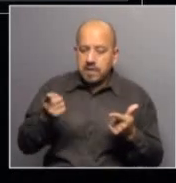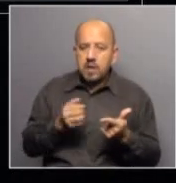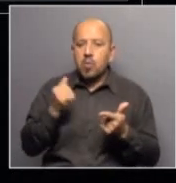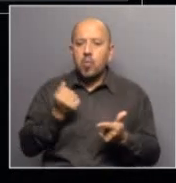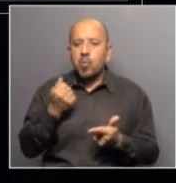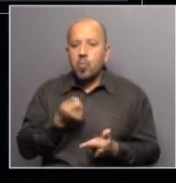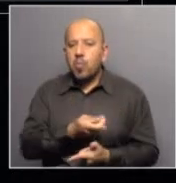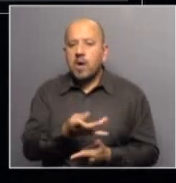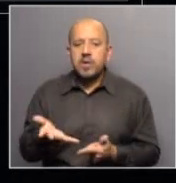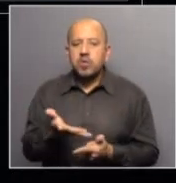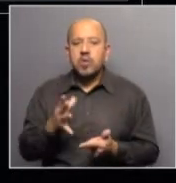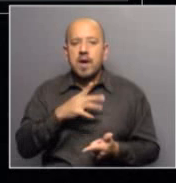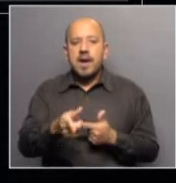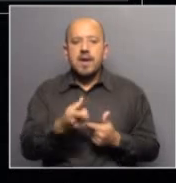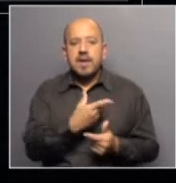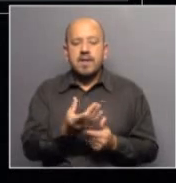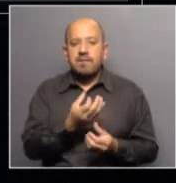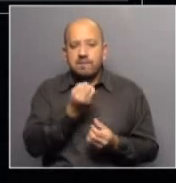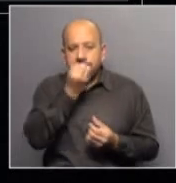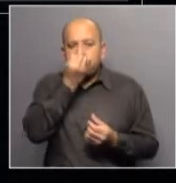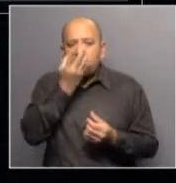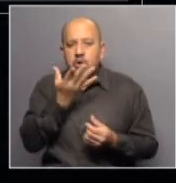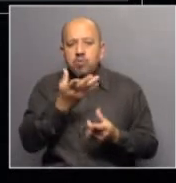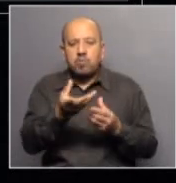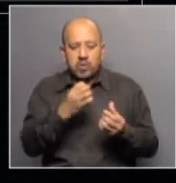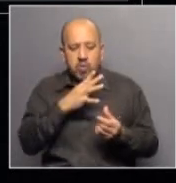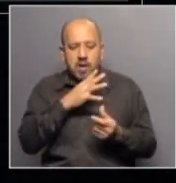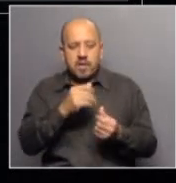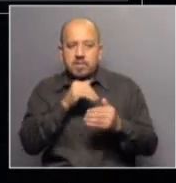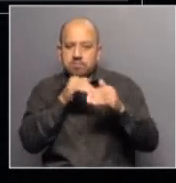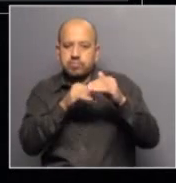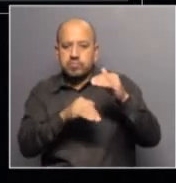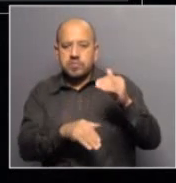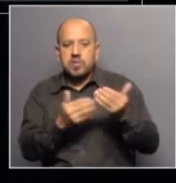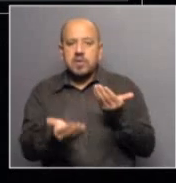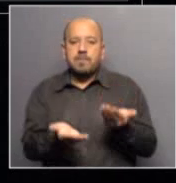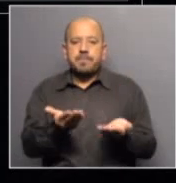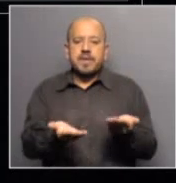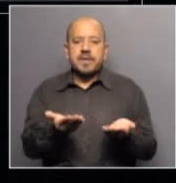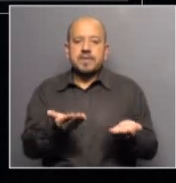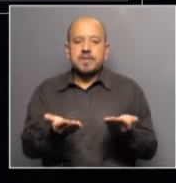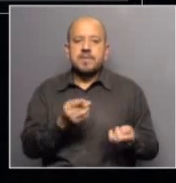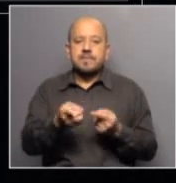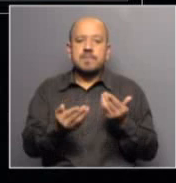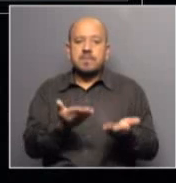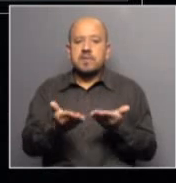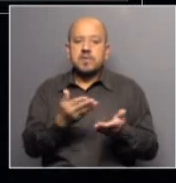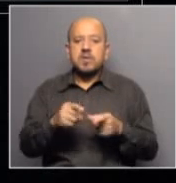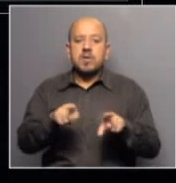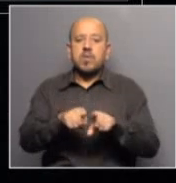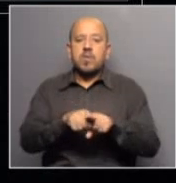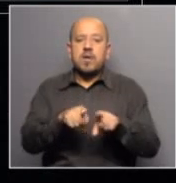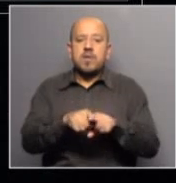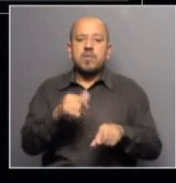decir, de flores de cannabis que uno tiene guardado, y se fija que ese, te las pesan y se aseguran que ese peso sea el mismo al peso que vos